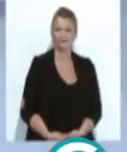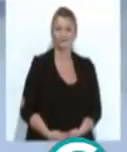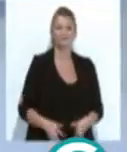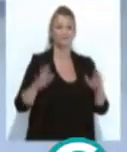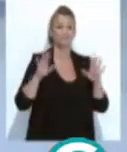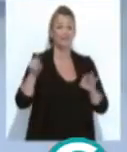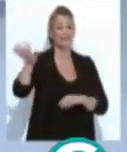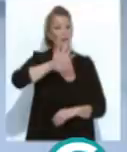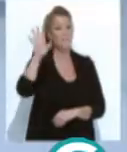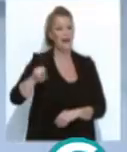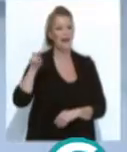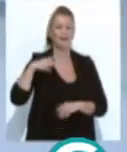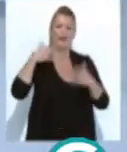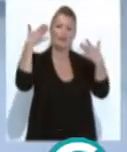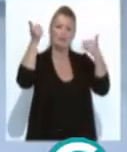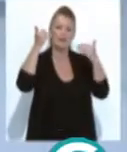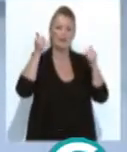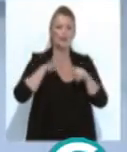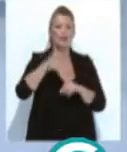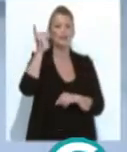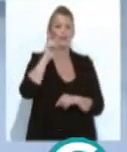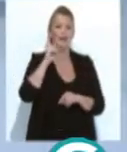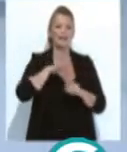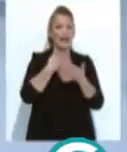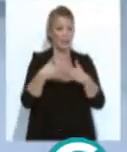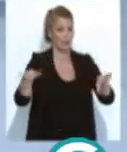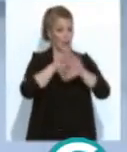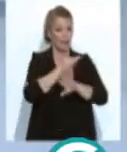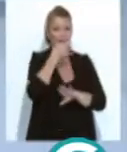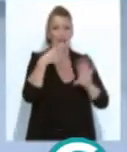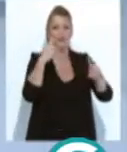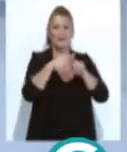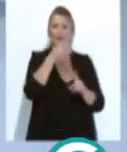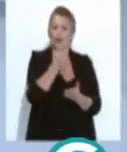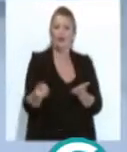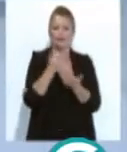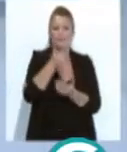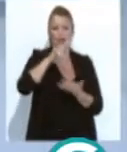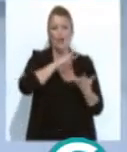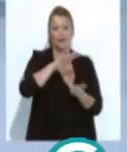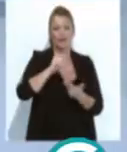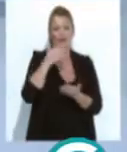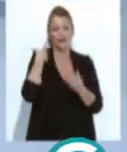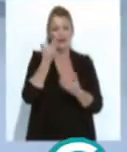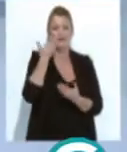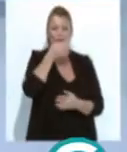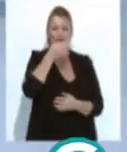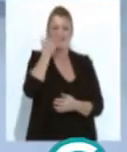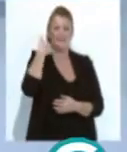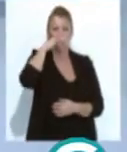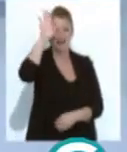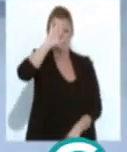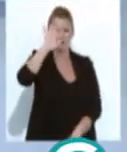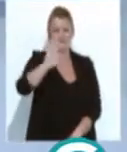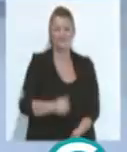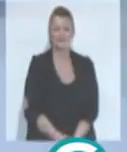Pues con esta imagen nos despedimos, pero solamente hasta las 8:30 de esta tarde, que volveremos con más noticias. Que pasen una buena jornada.